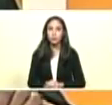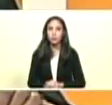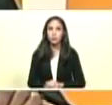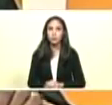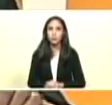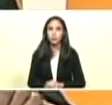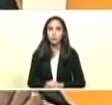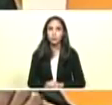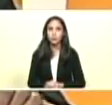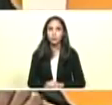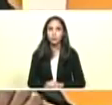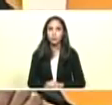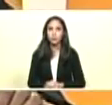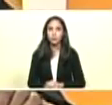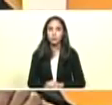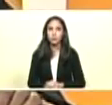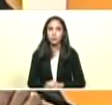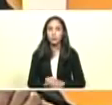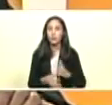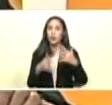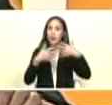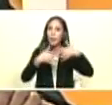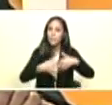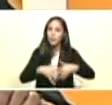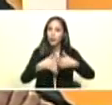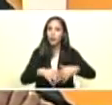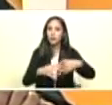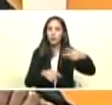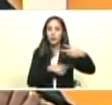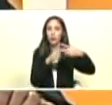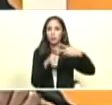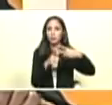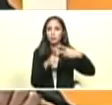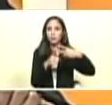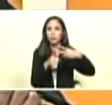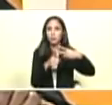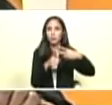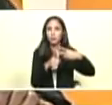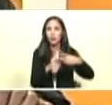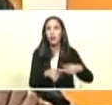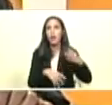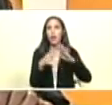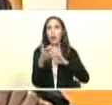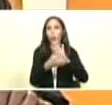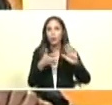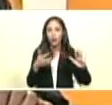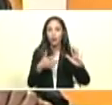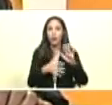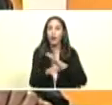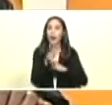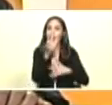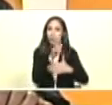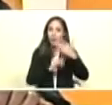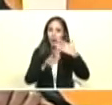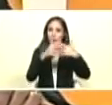Pequivén y a la empresa, la Corporación Venezolana de Guayana, estas tres primeras empresas,